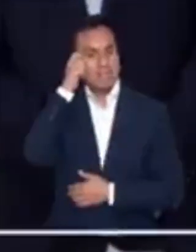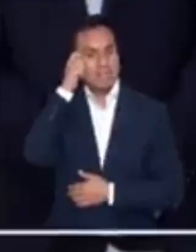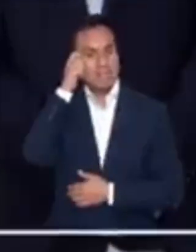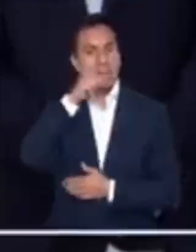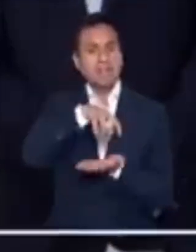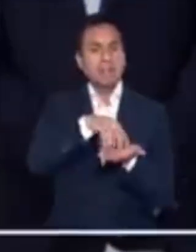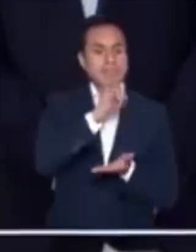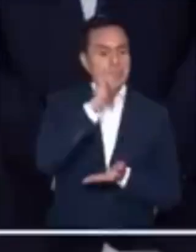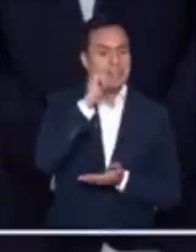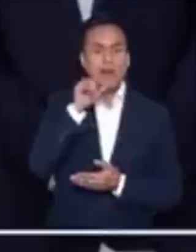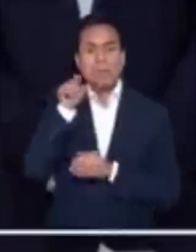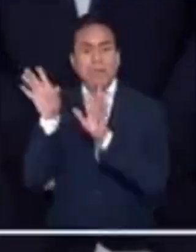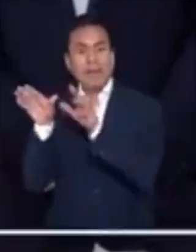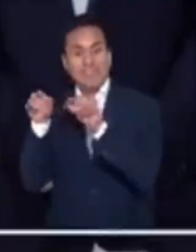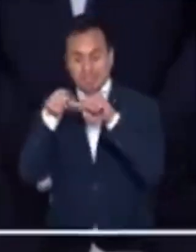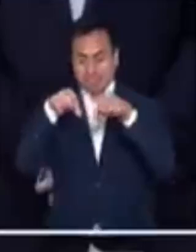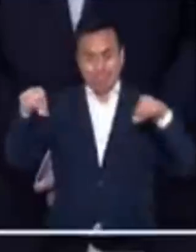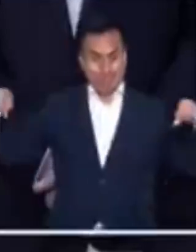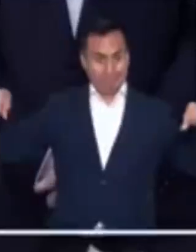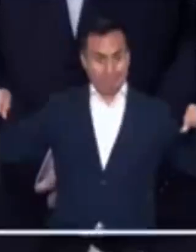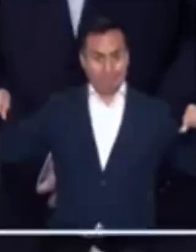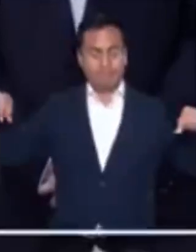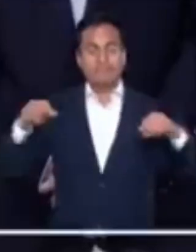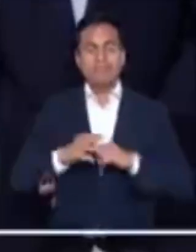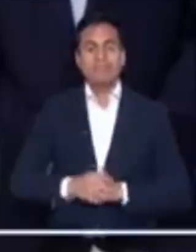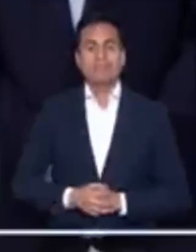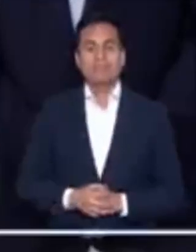Plaza Italia y Pajarito,